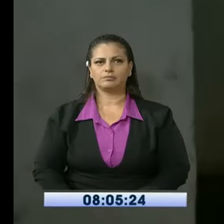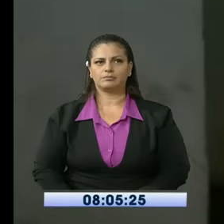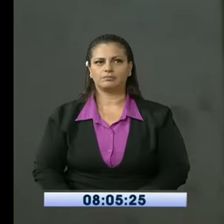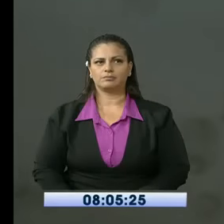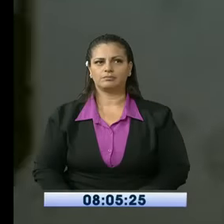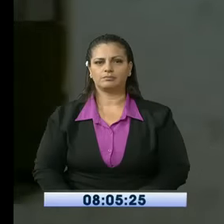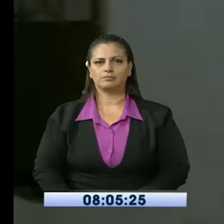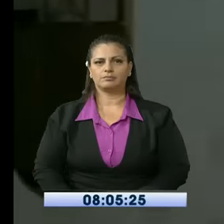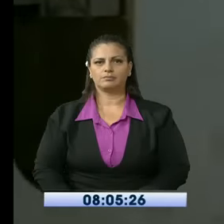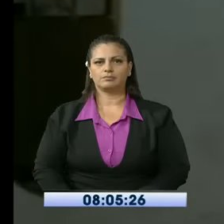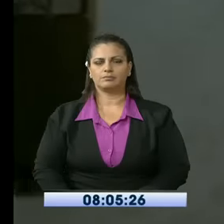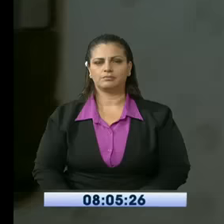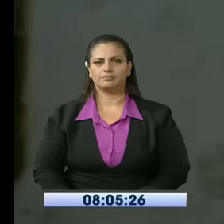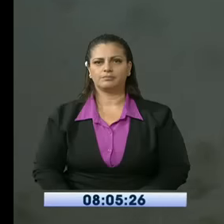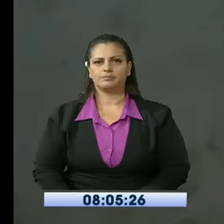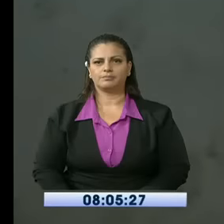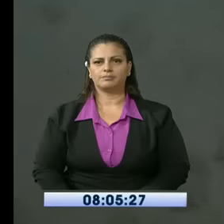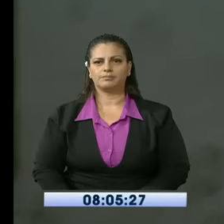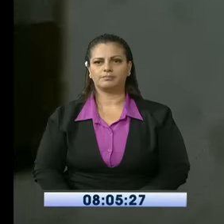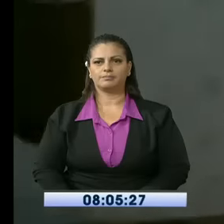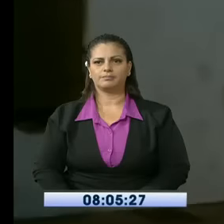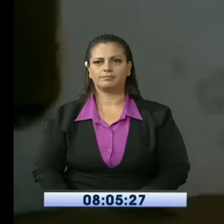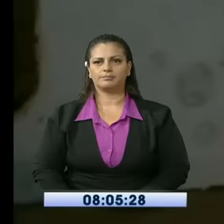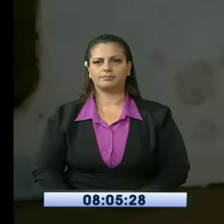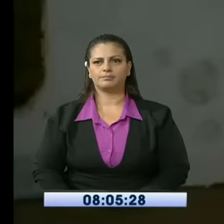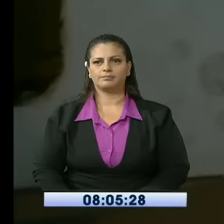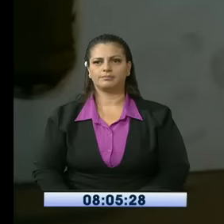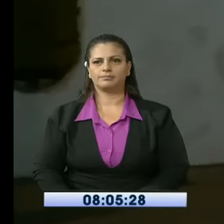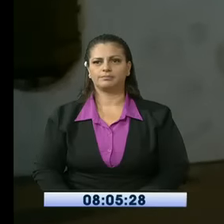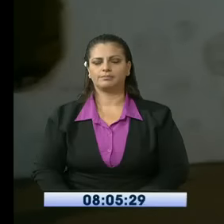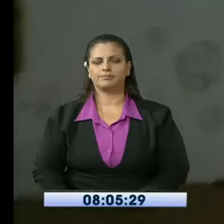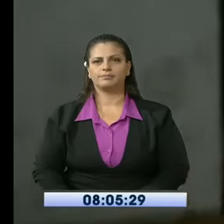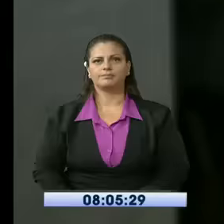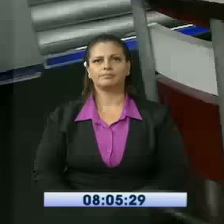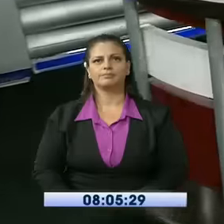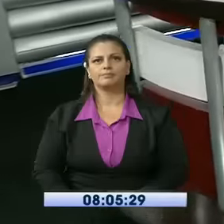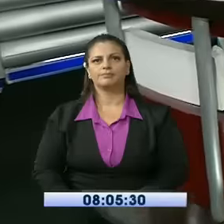¡Ari! Informó Jorge Salazar.